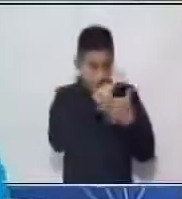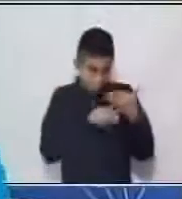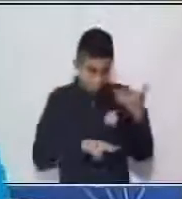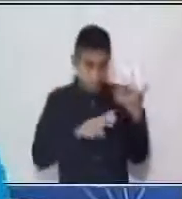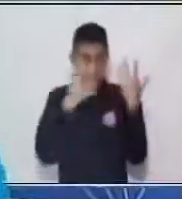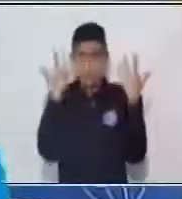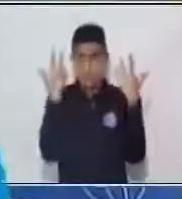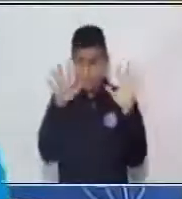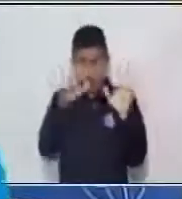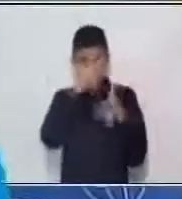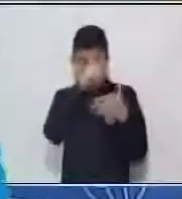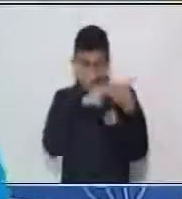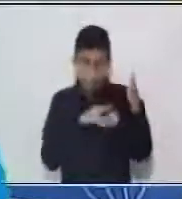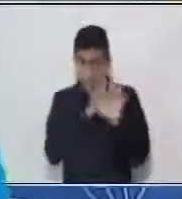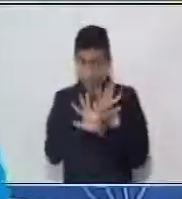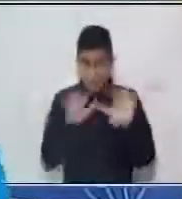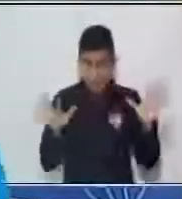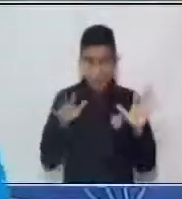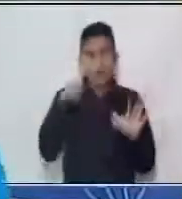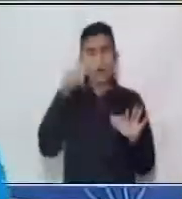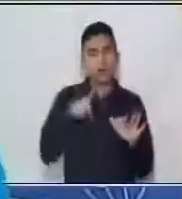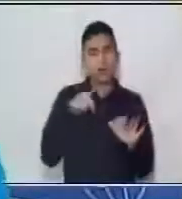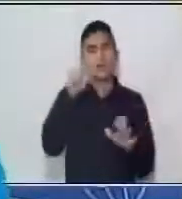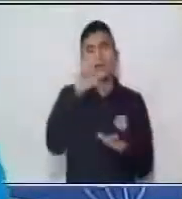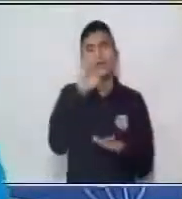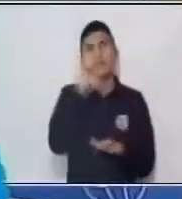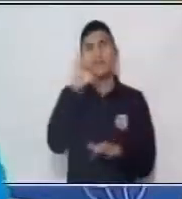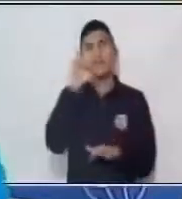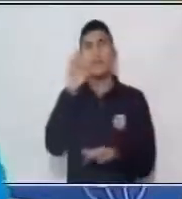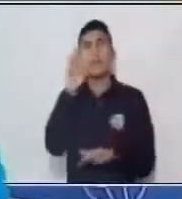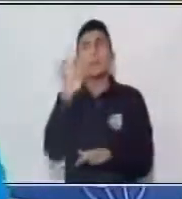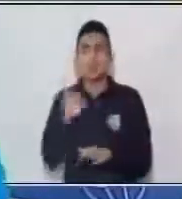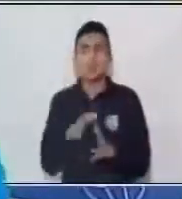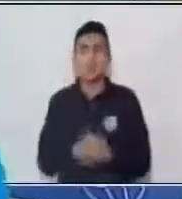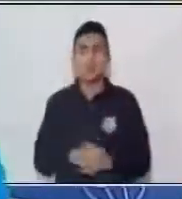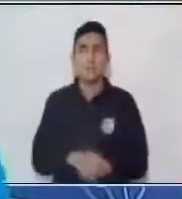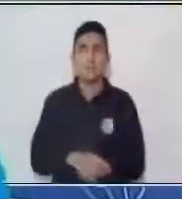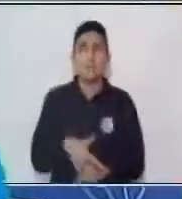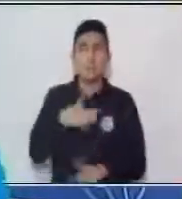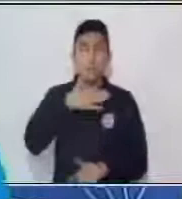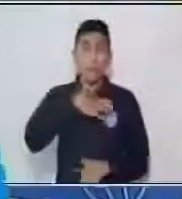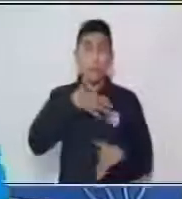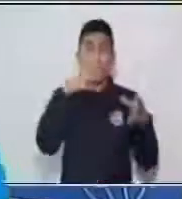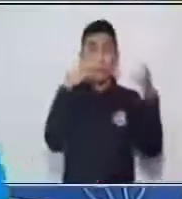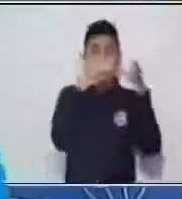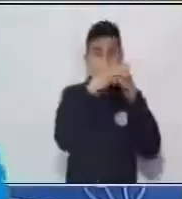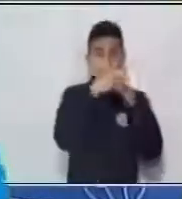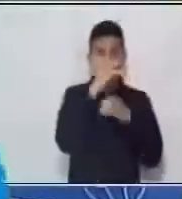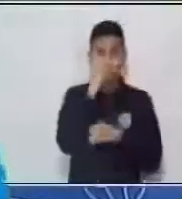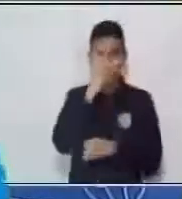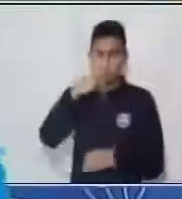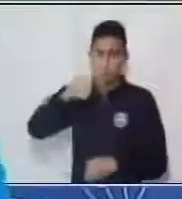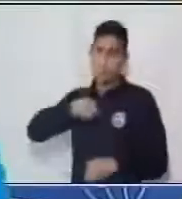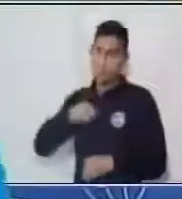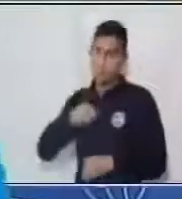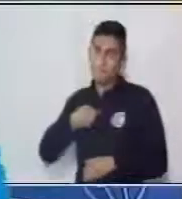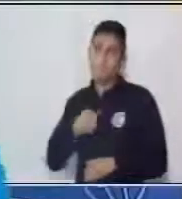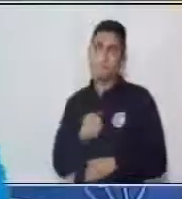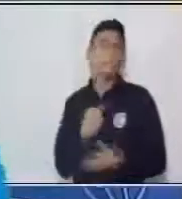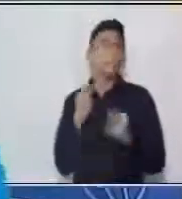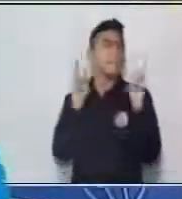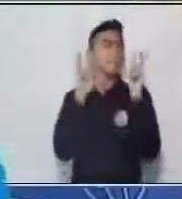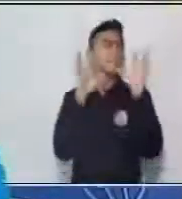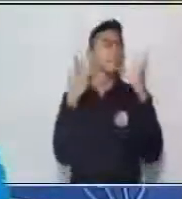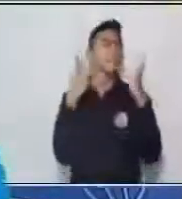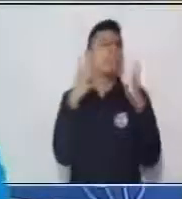que ya leíste, ahora leeremos juntos. Entonces sería, mi grupo y yo. Estamos hablando directamente